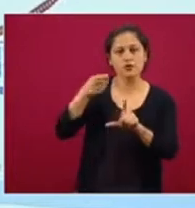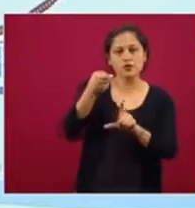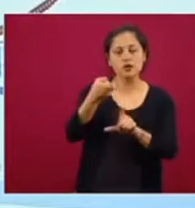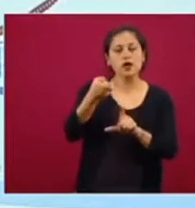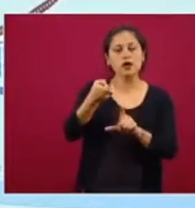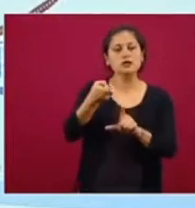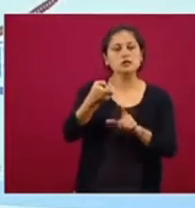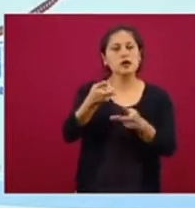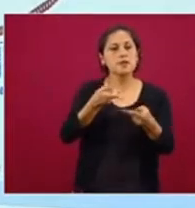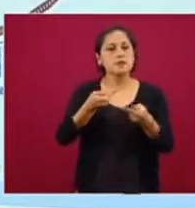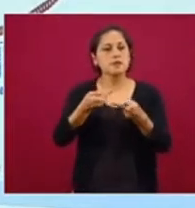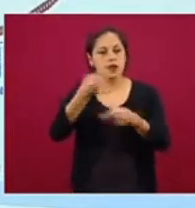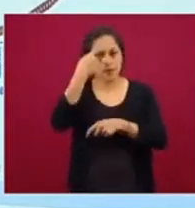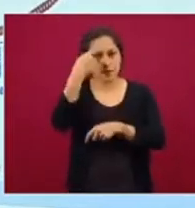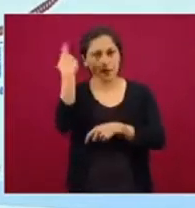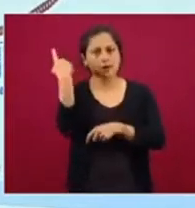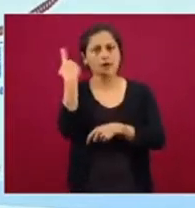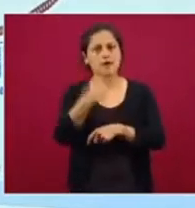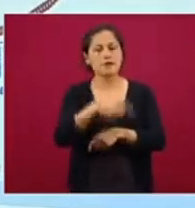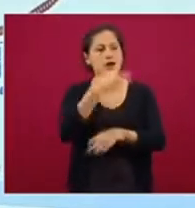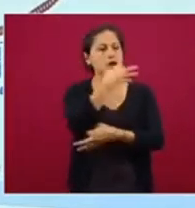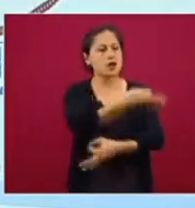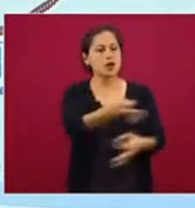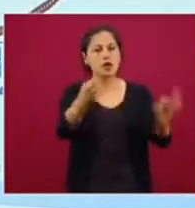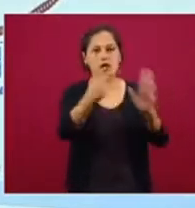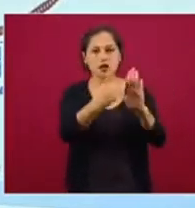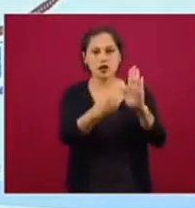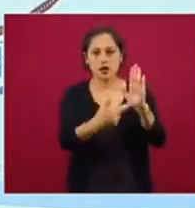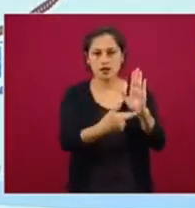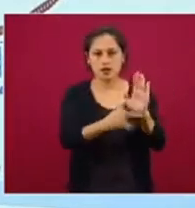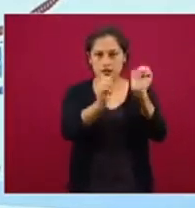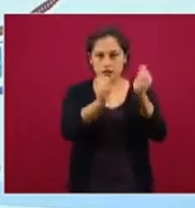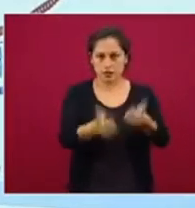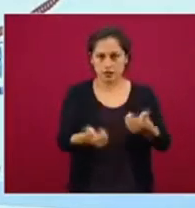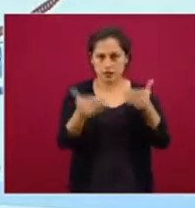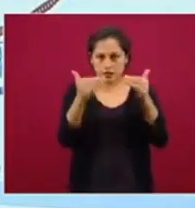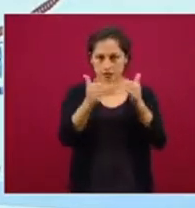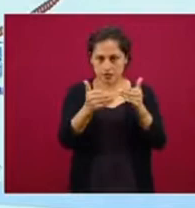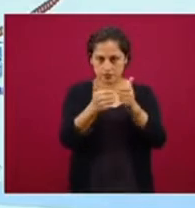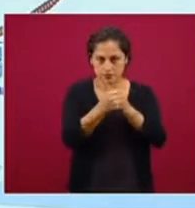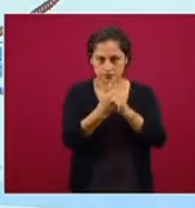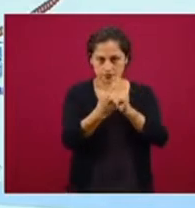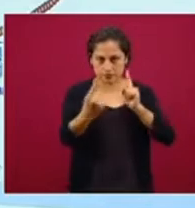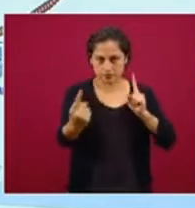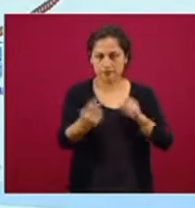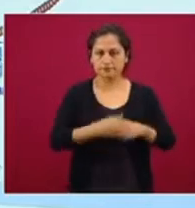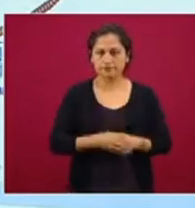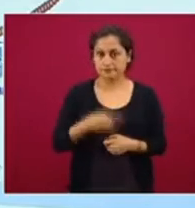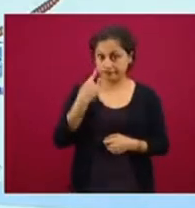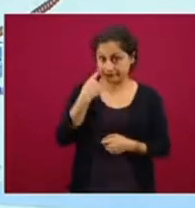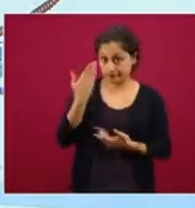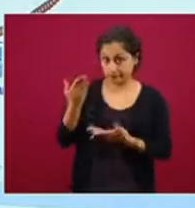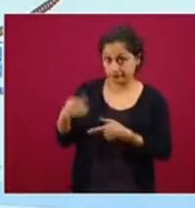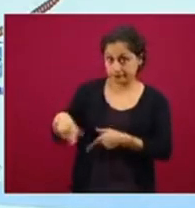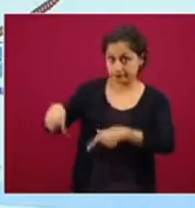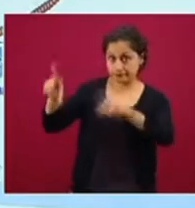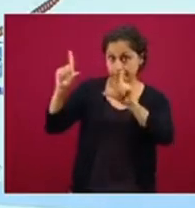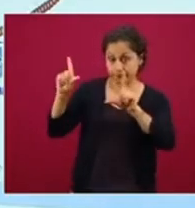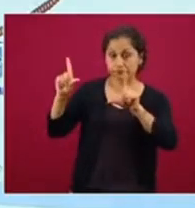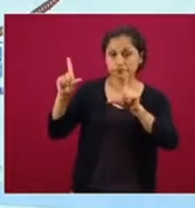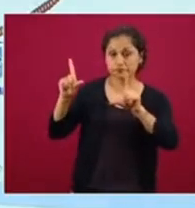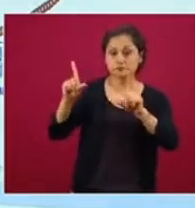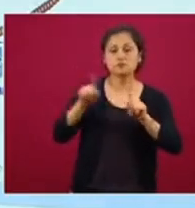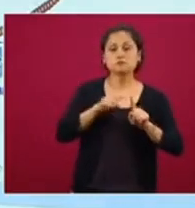Nacional de Sana Distancia, cuando teníamos esta cantidad de casos. La curva era completamente plana, no